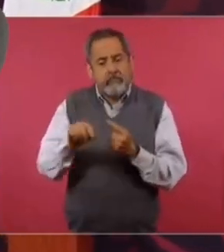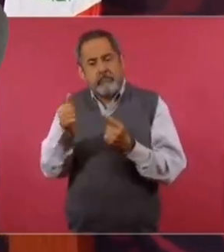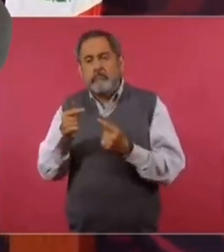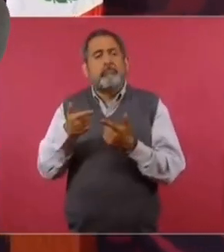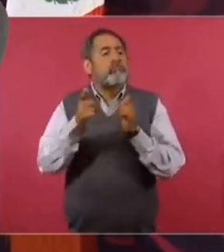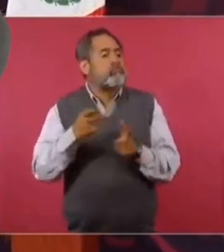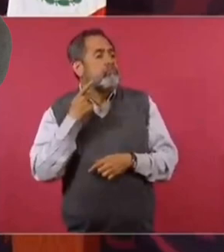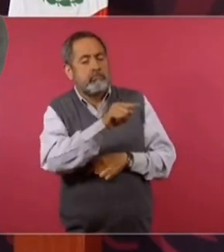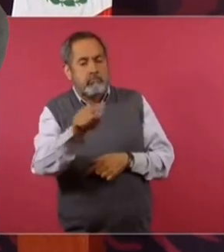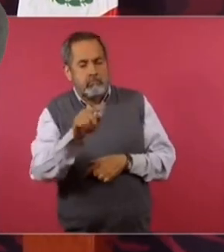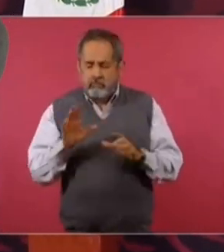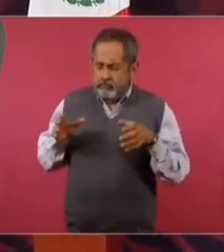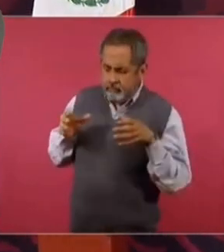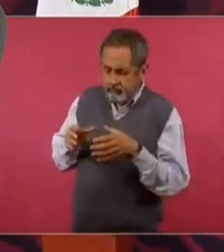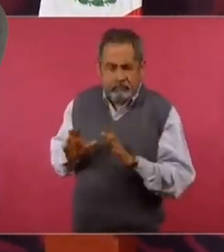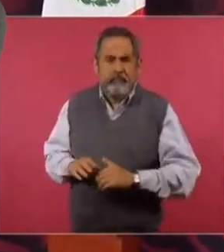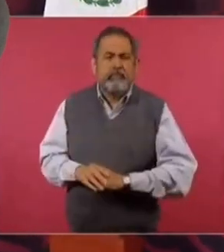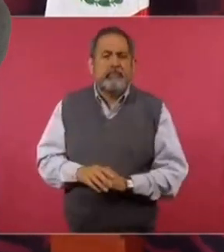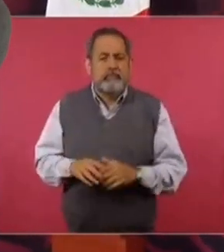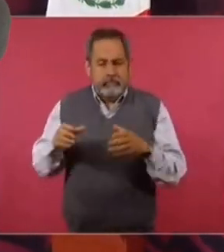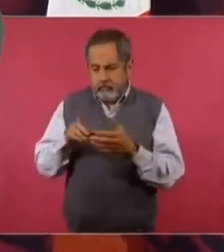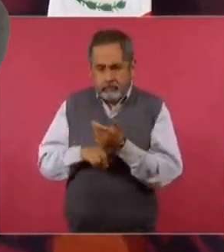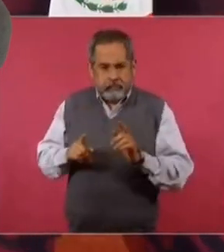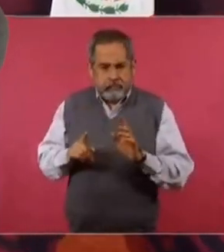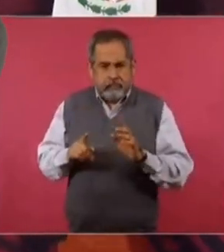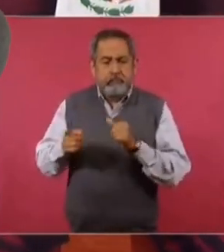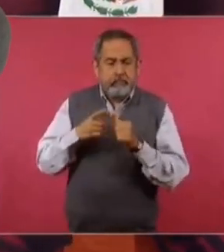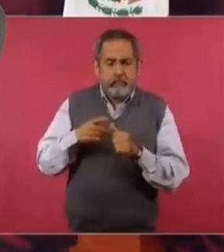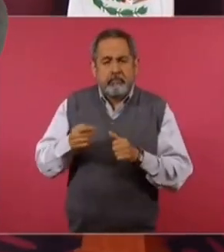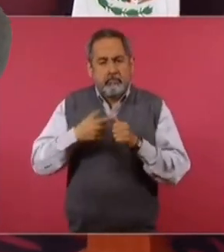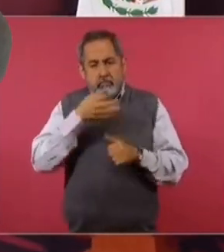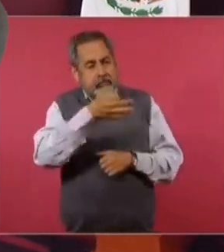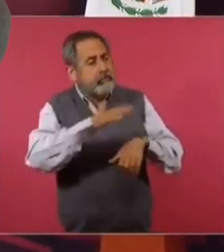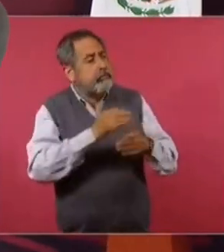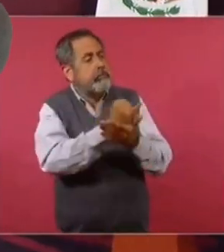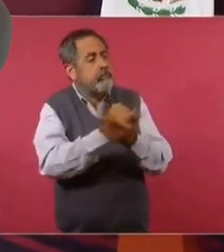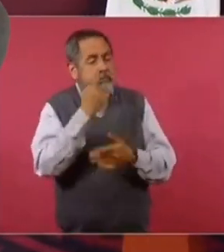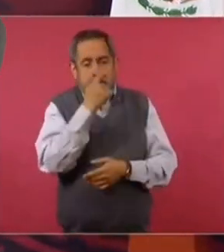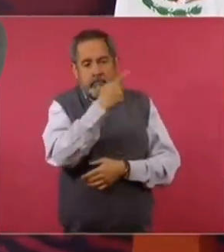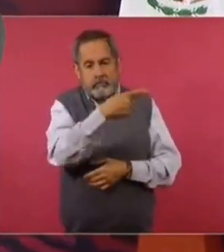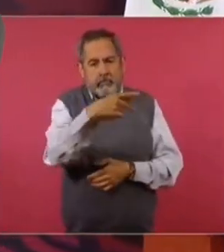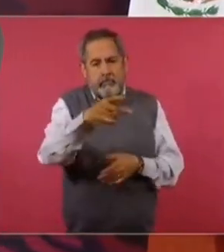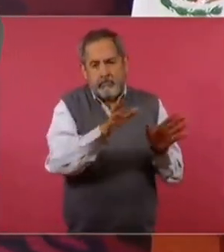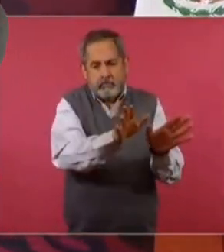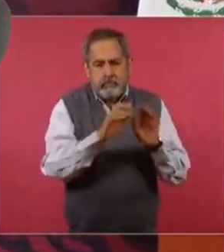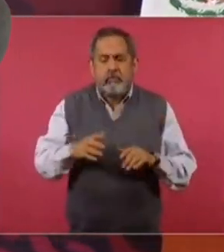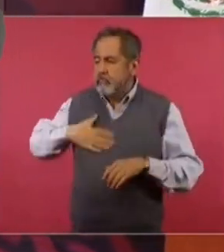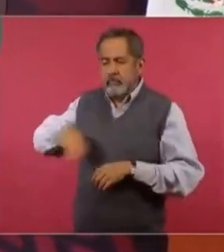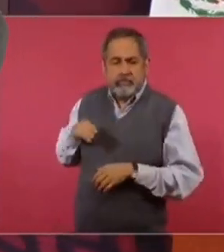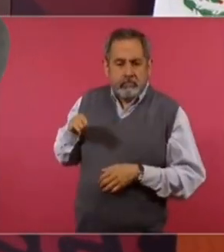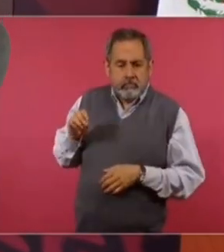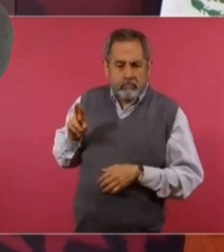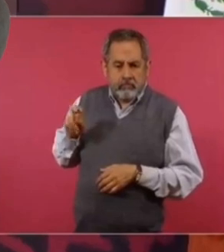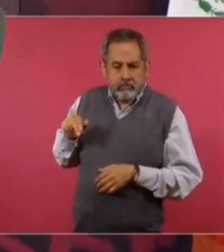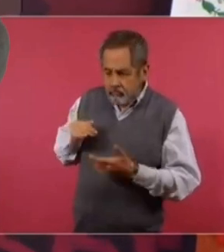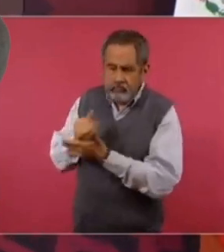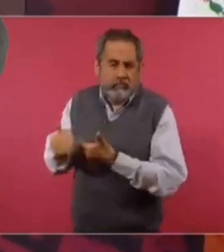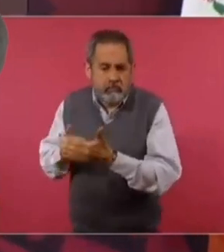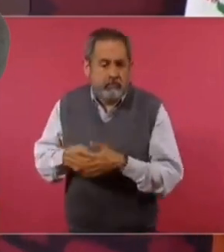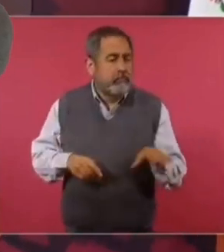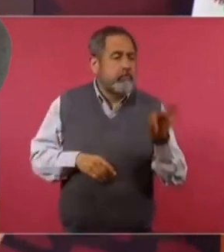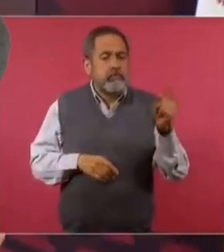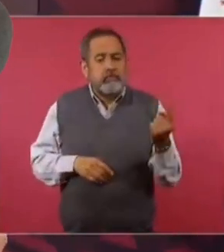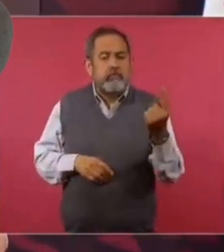otros partidos, sí, se les tenía que pedir a ellos que decidieran de acuerdo a sus procedimientos y que postularan a